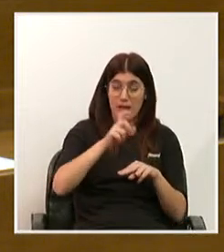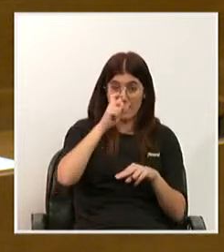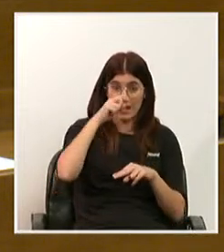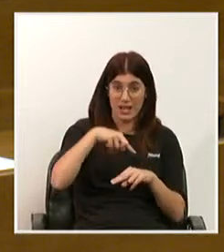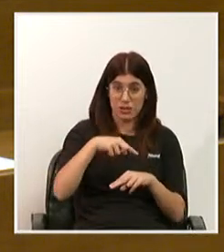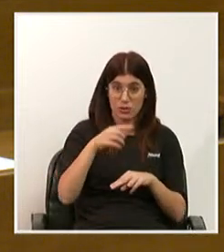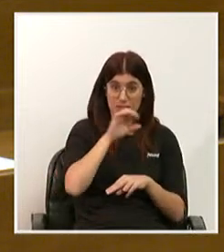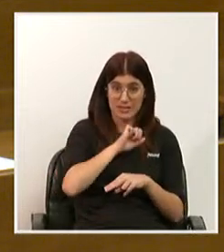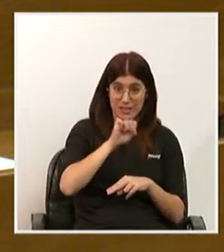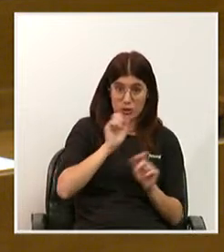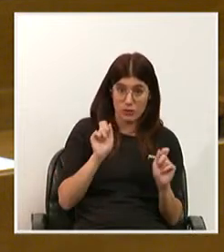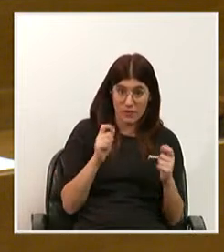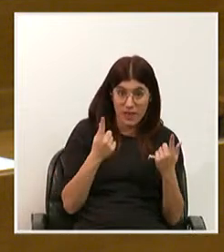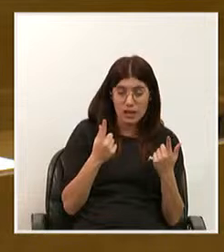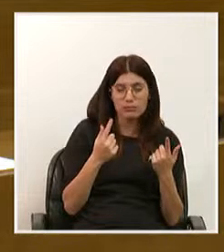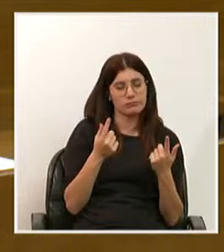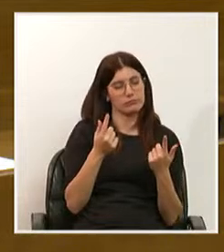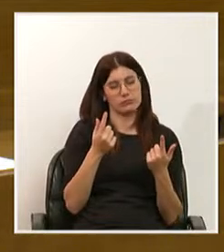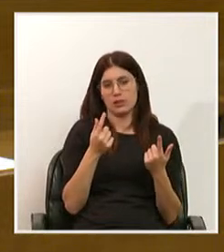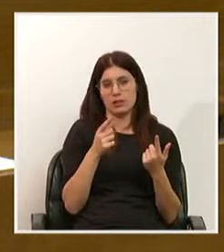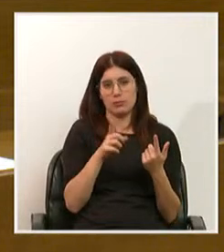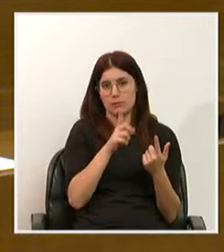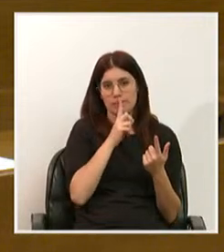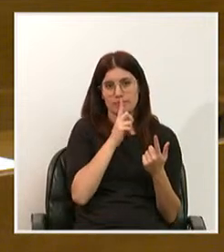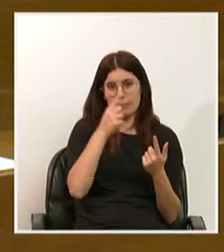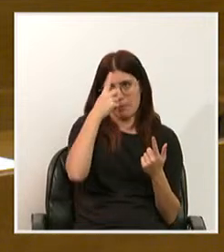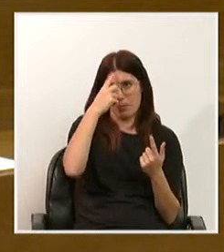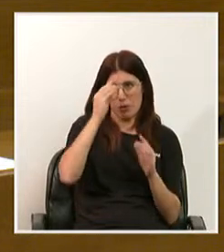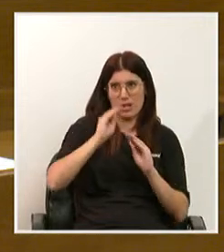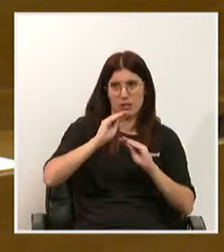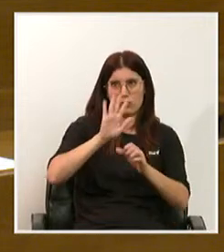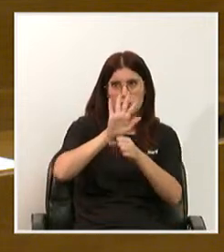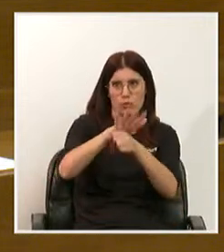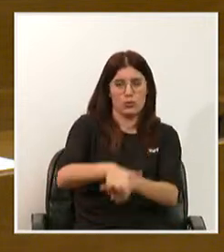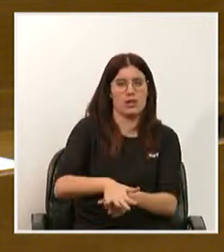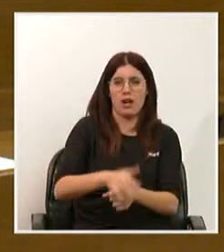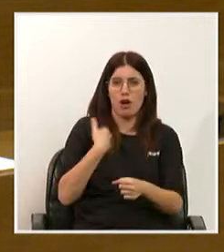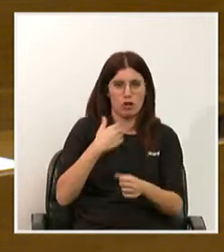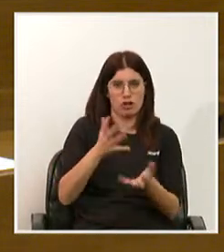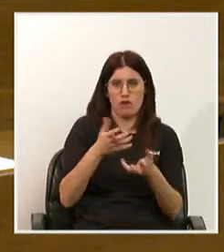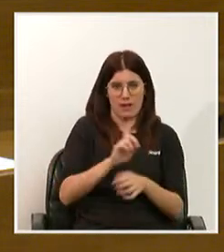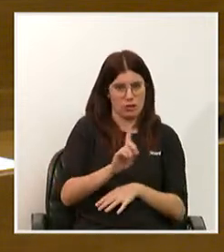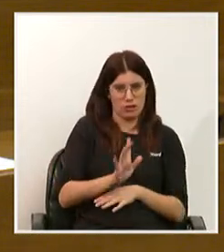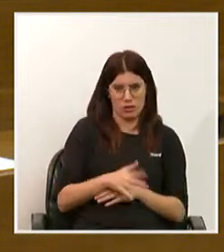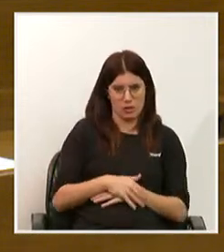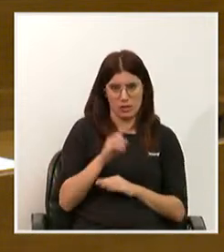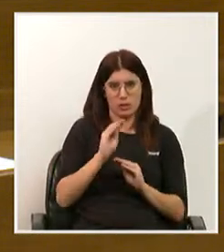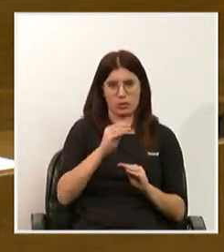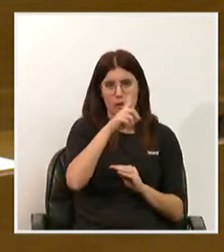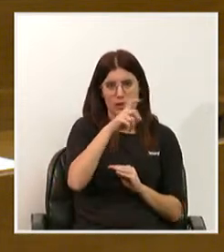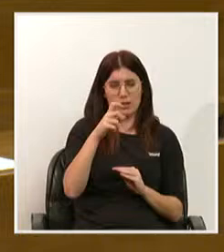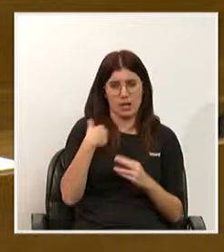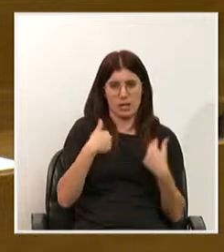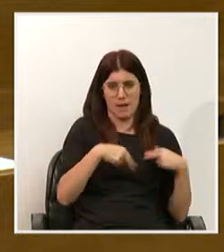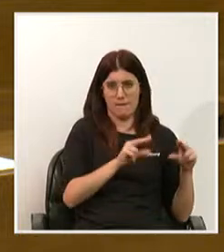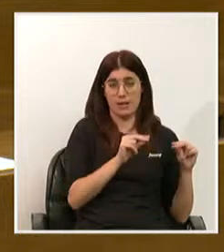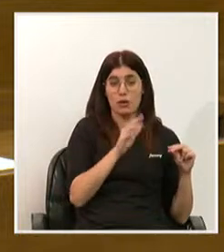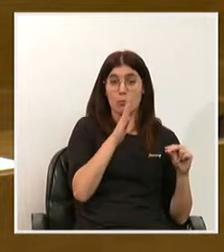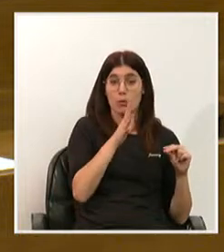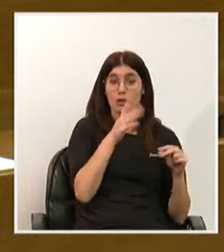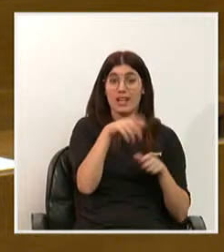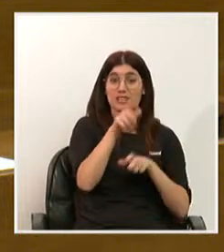oficial no conseguirá callar la memoria la Forza y la ve del Poeta en el sub centenar acab